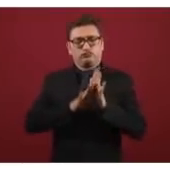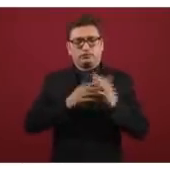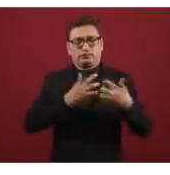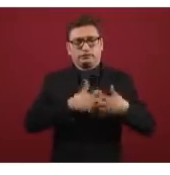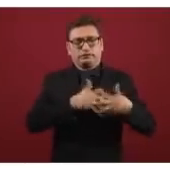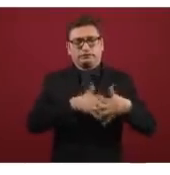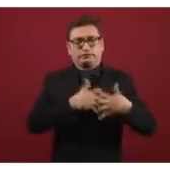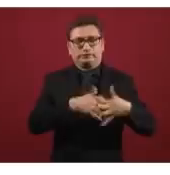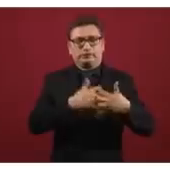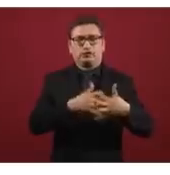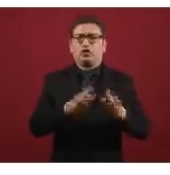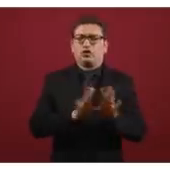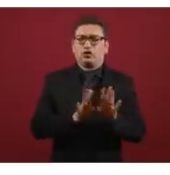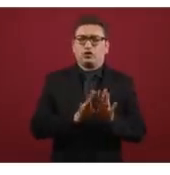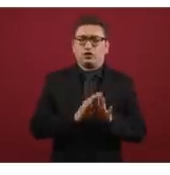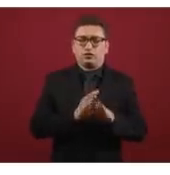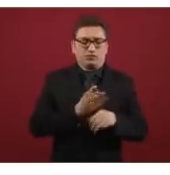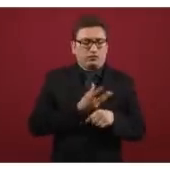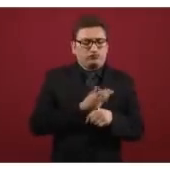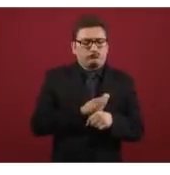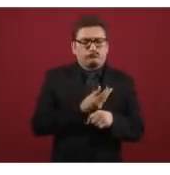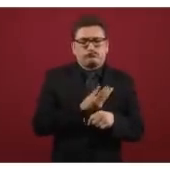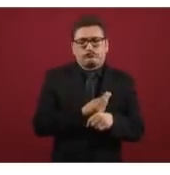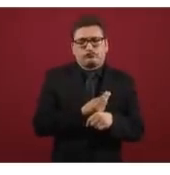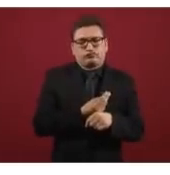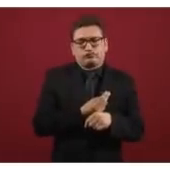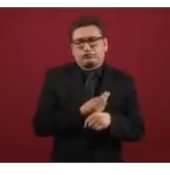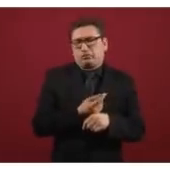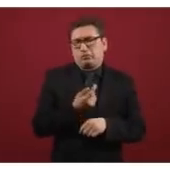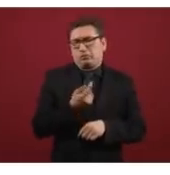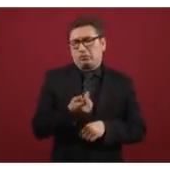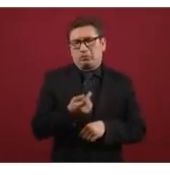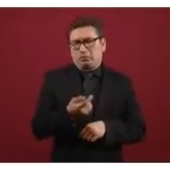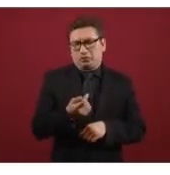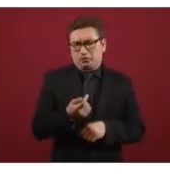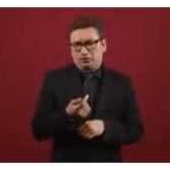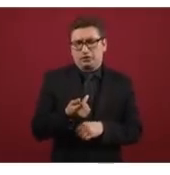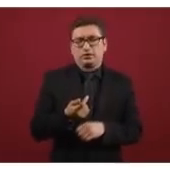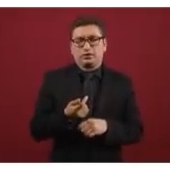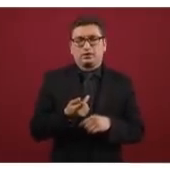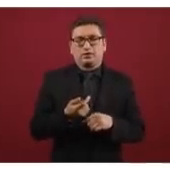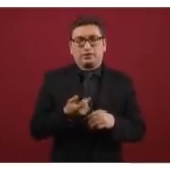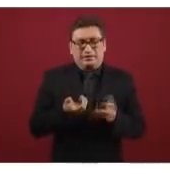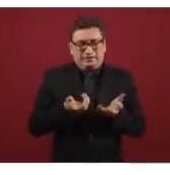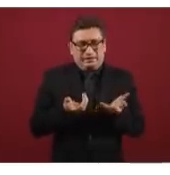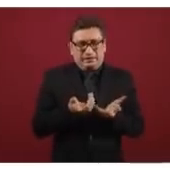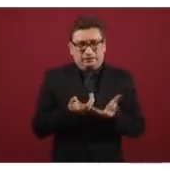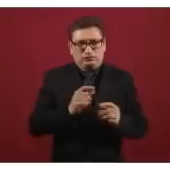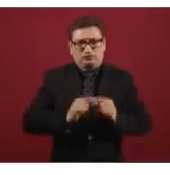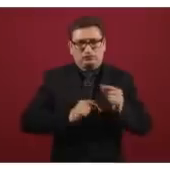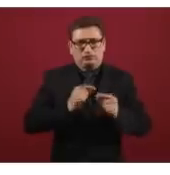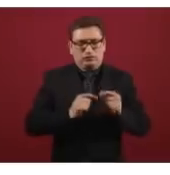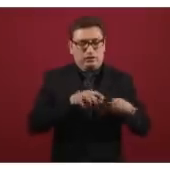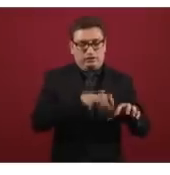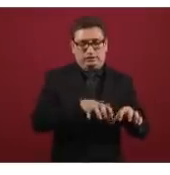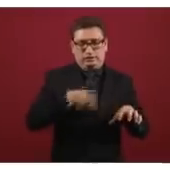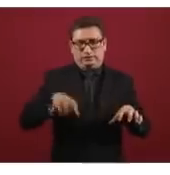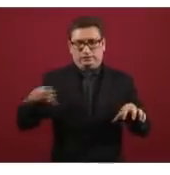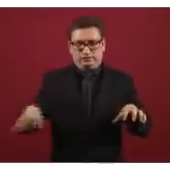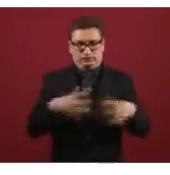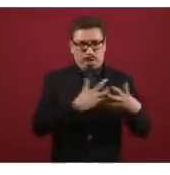con mantenimiento menor. A medida de que se estaban tomando acciones refinería por